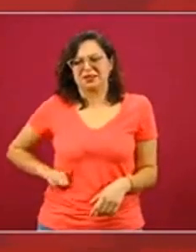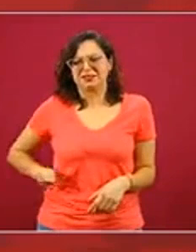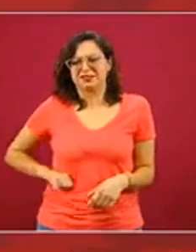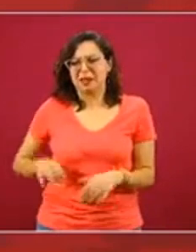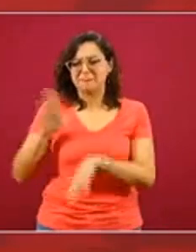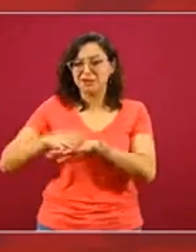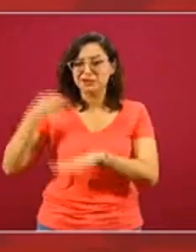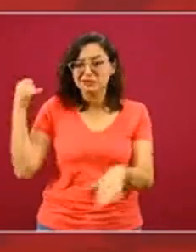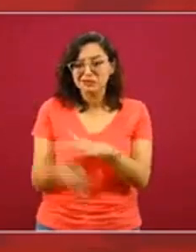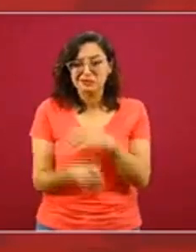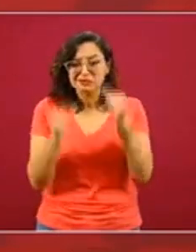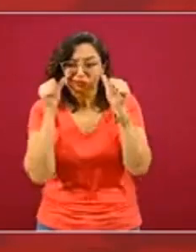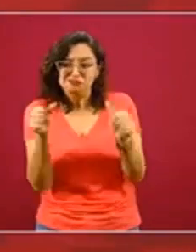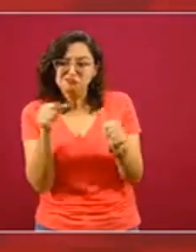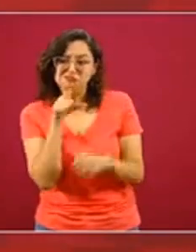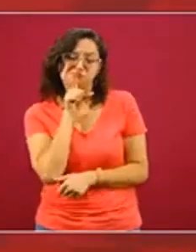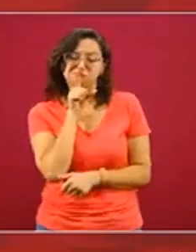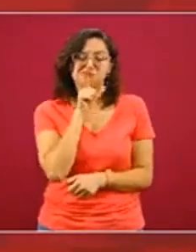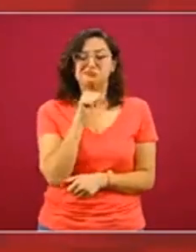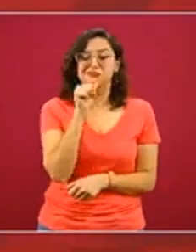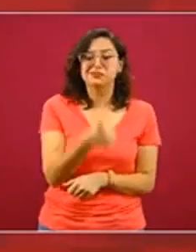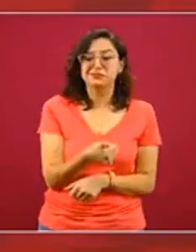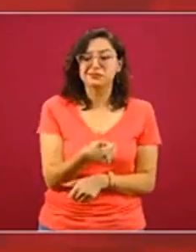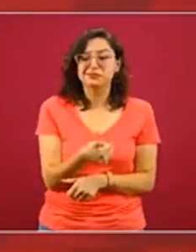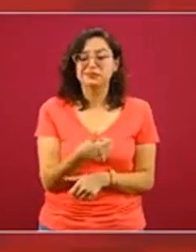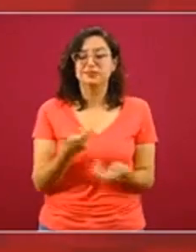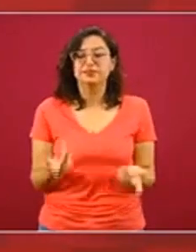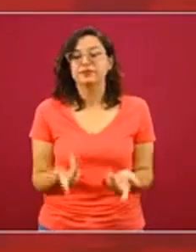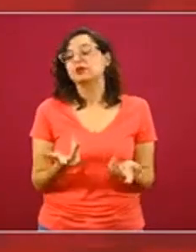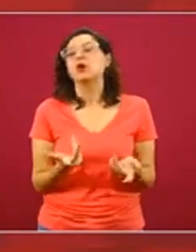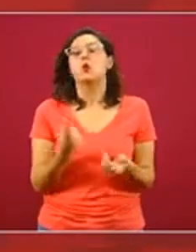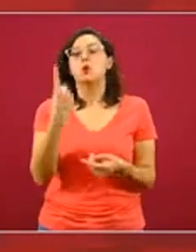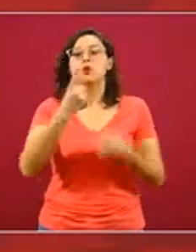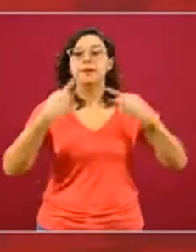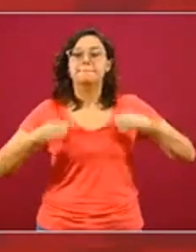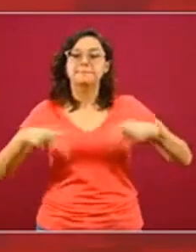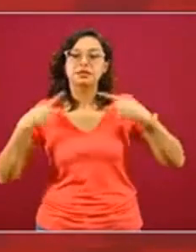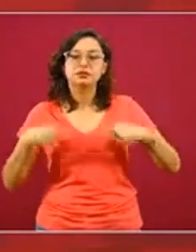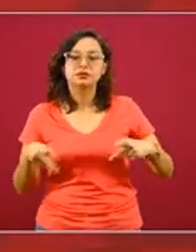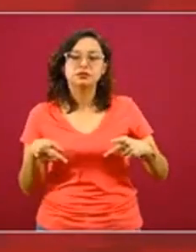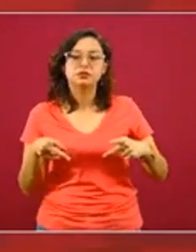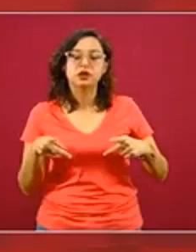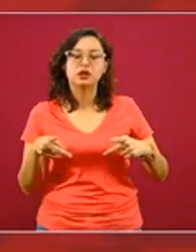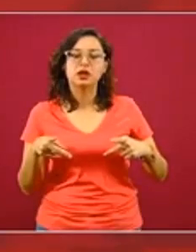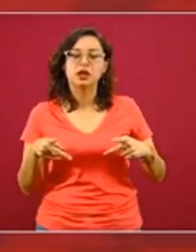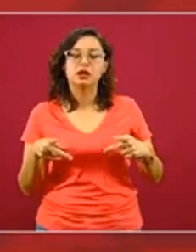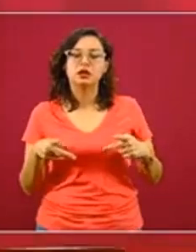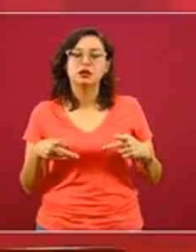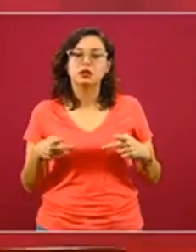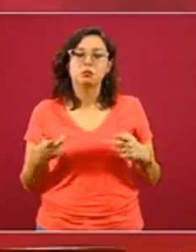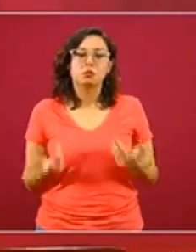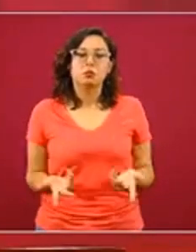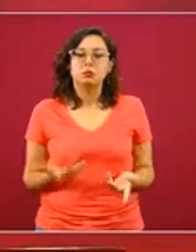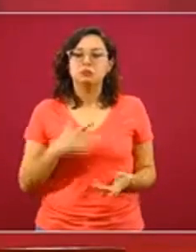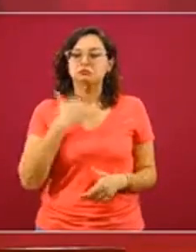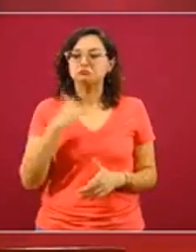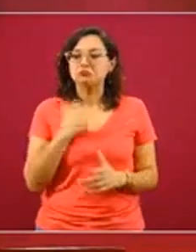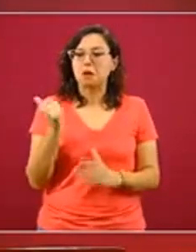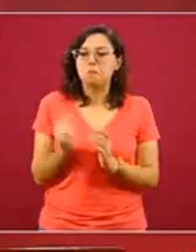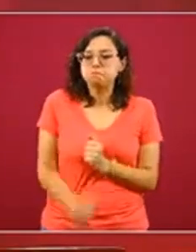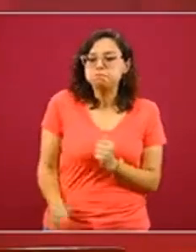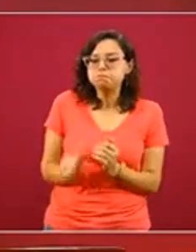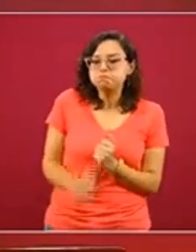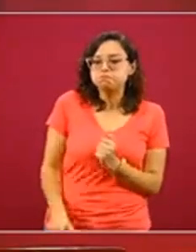estas capacidades. Es muy diferente atender a una persona que llega con un episodio de diarrea o con